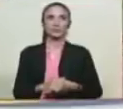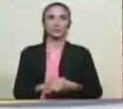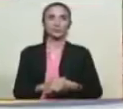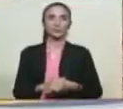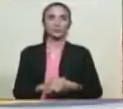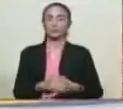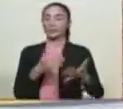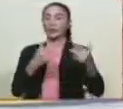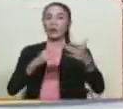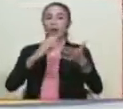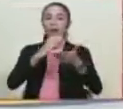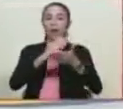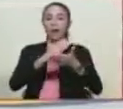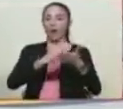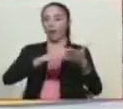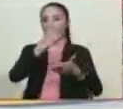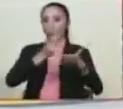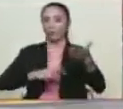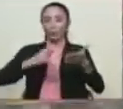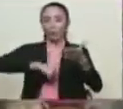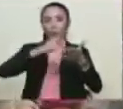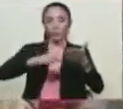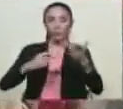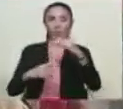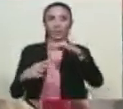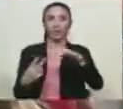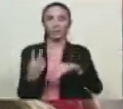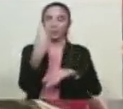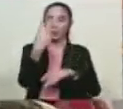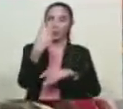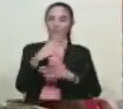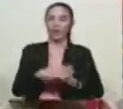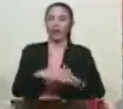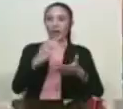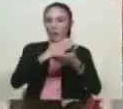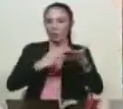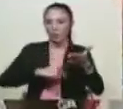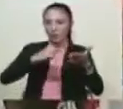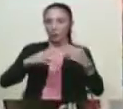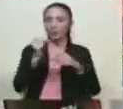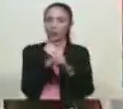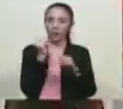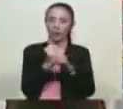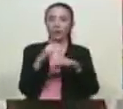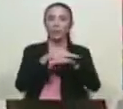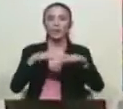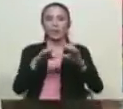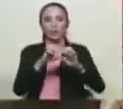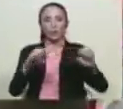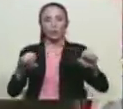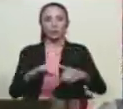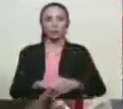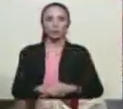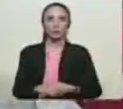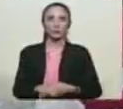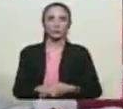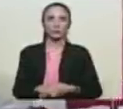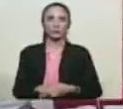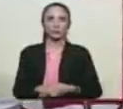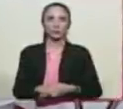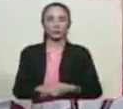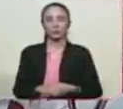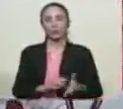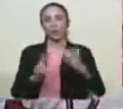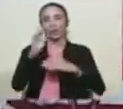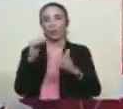Firma de la segunda convención única y unitaria de los trabajadores y trabajadoras del Ministerio del Poder Popular para la Educación